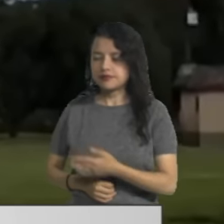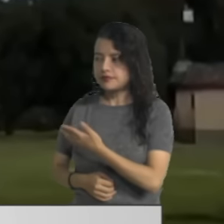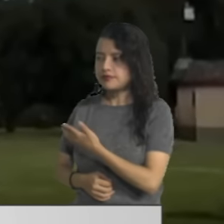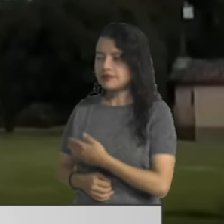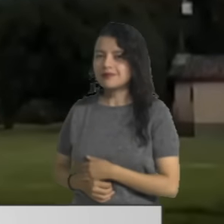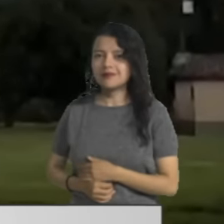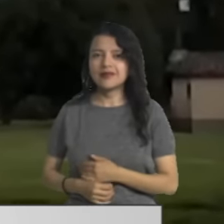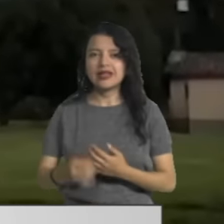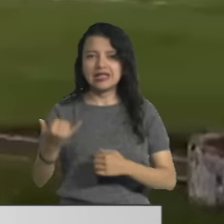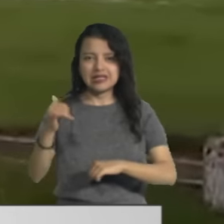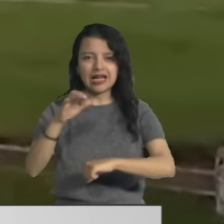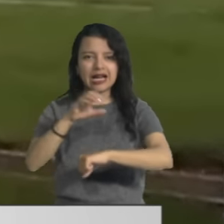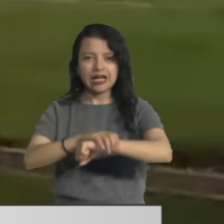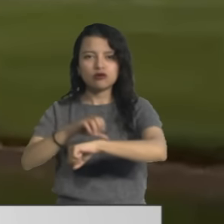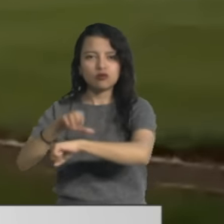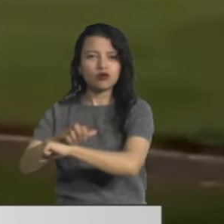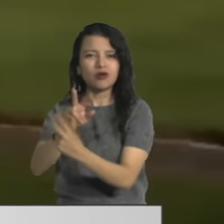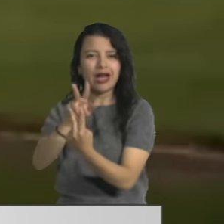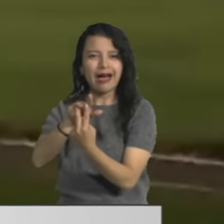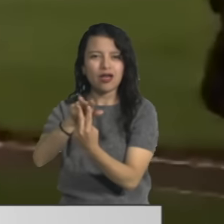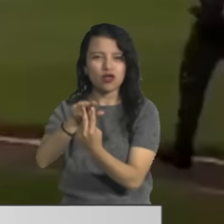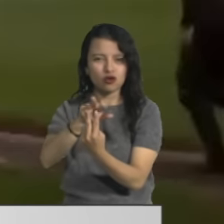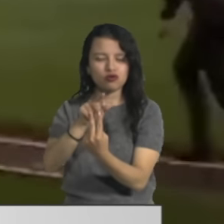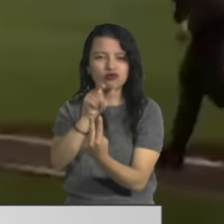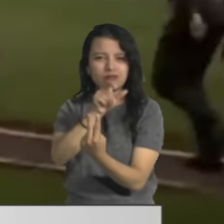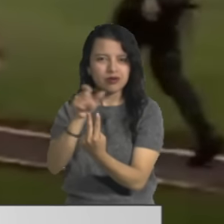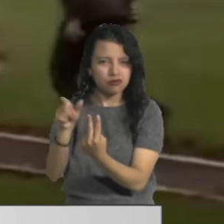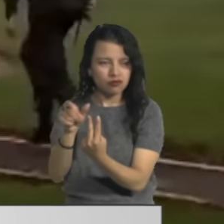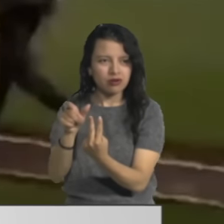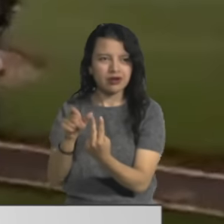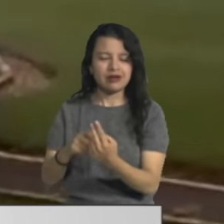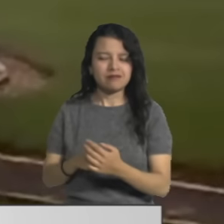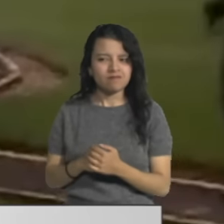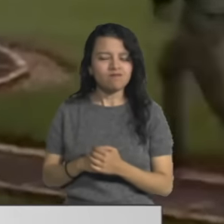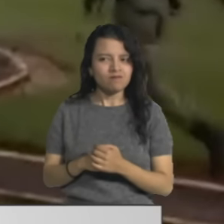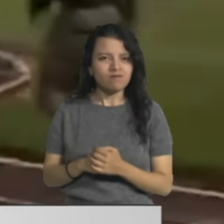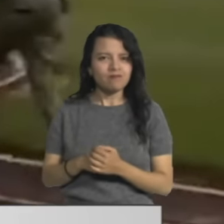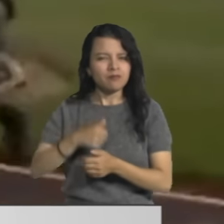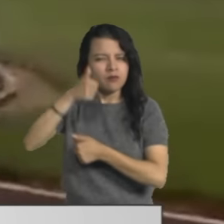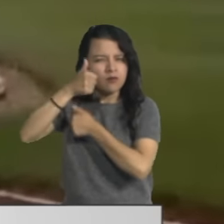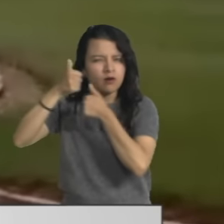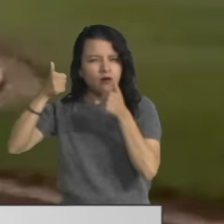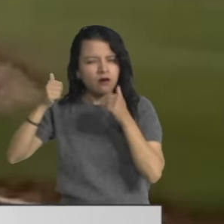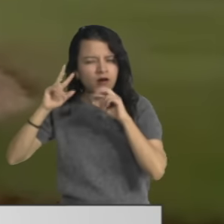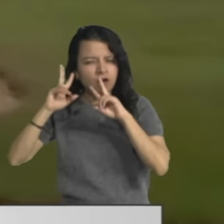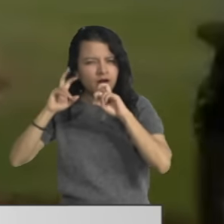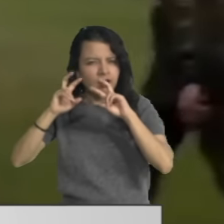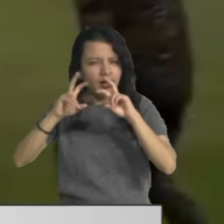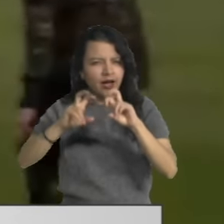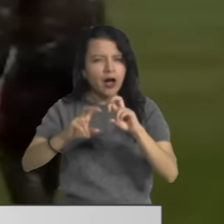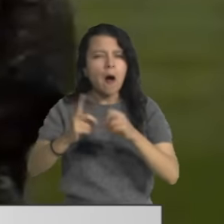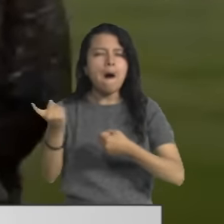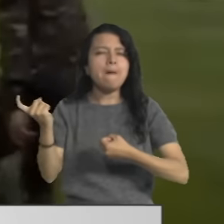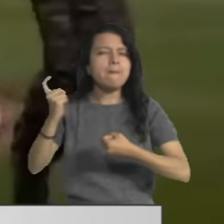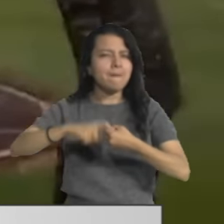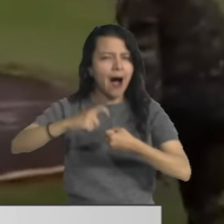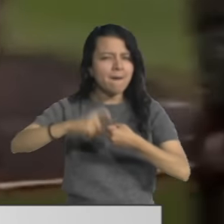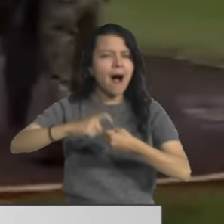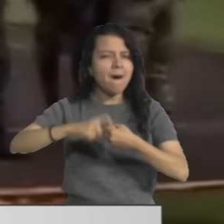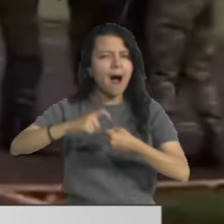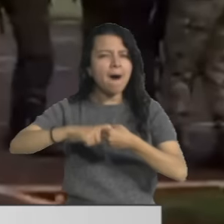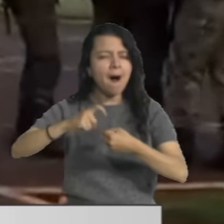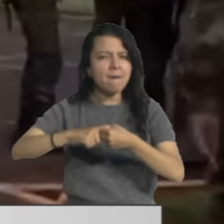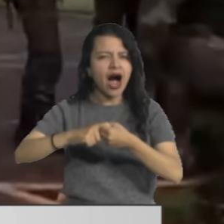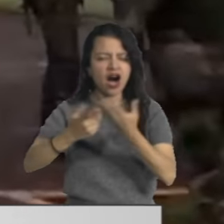capturaron a 2 sujetos y lograron el sometimiento a la justicia de uno más, quienes al parecer las autoridades dicen hacían parte de los autodenominados comandos